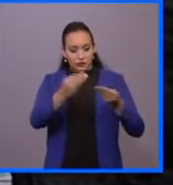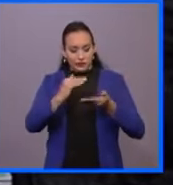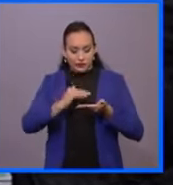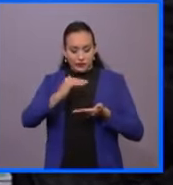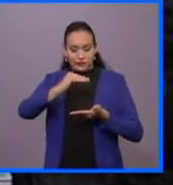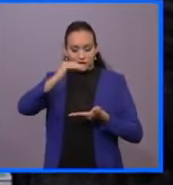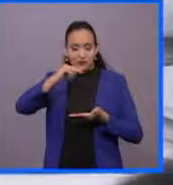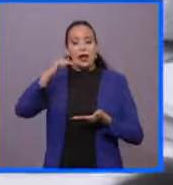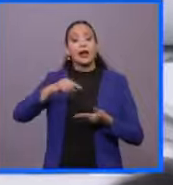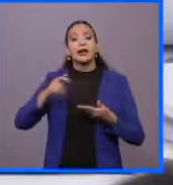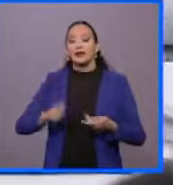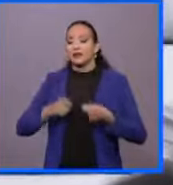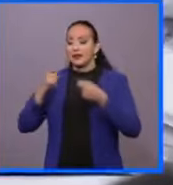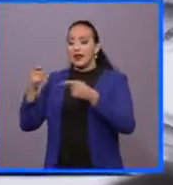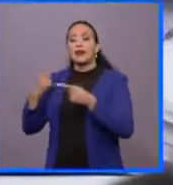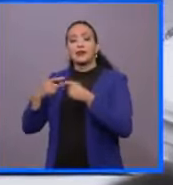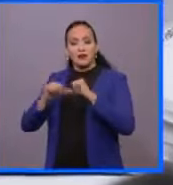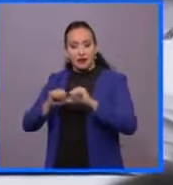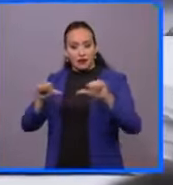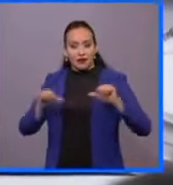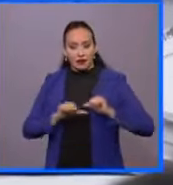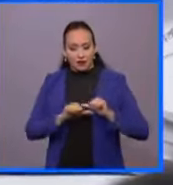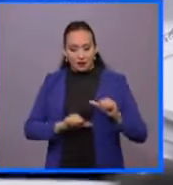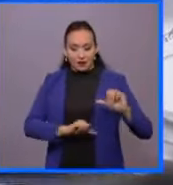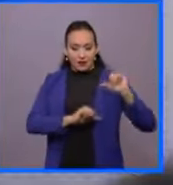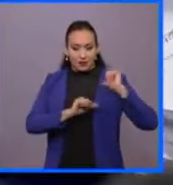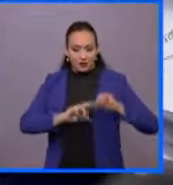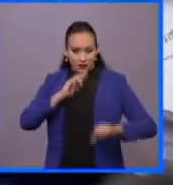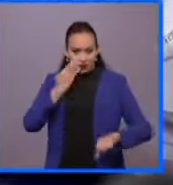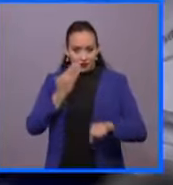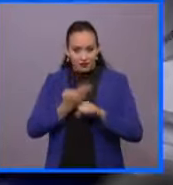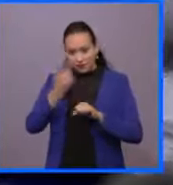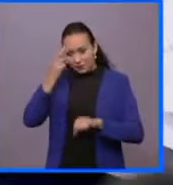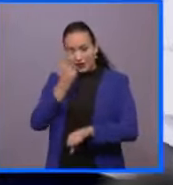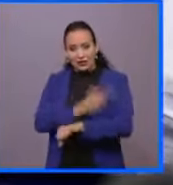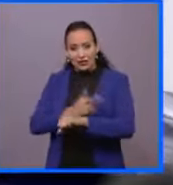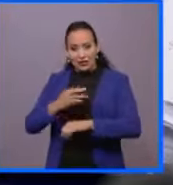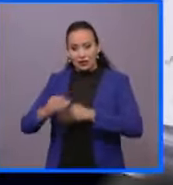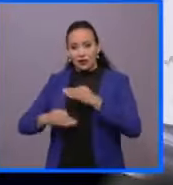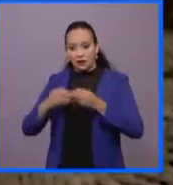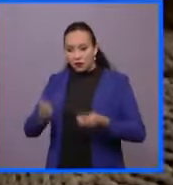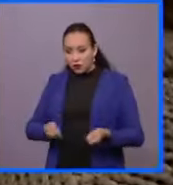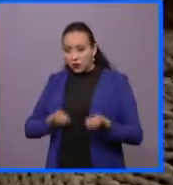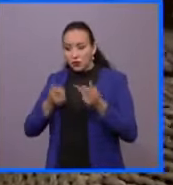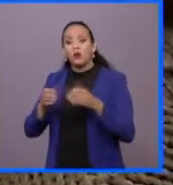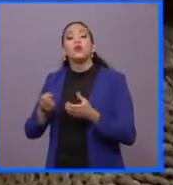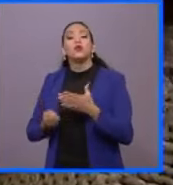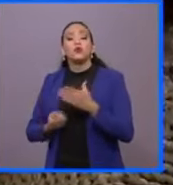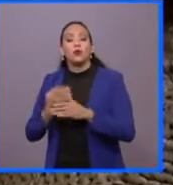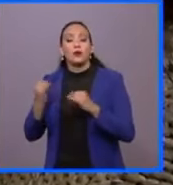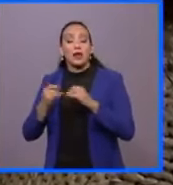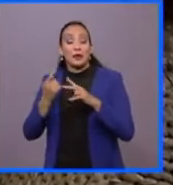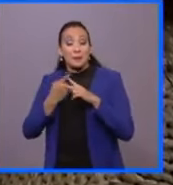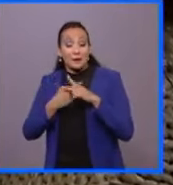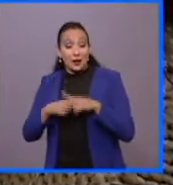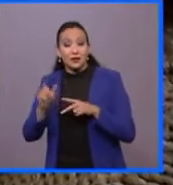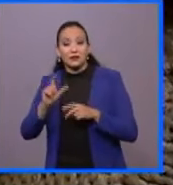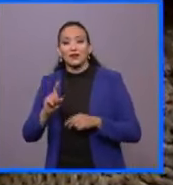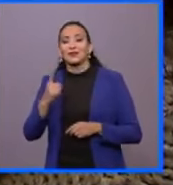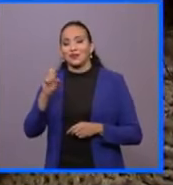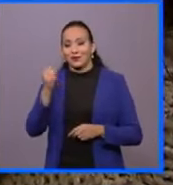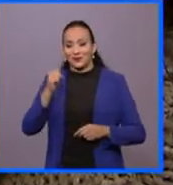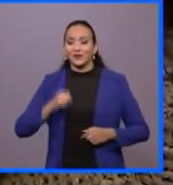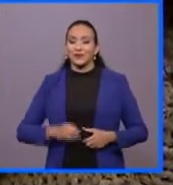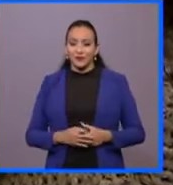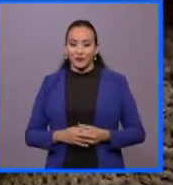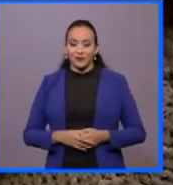serán radicadas por el área correspondiente, reservando su trámite a los órganos de nueva creación que entrarán en funciones a partir del 1